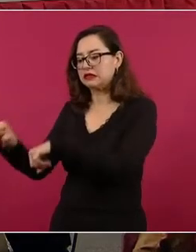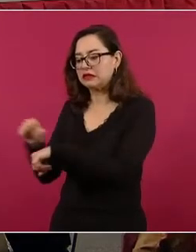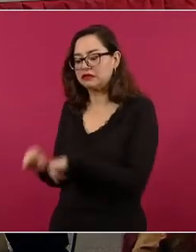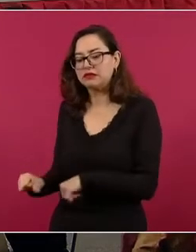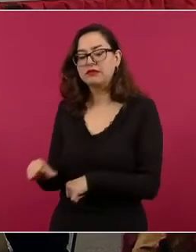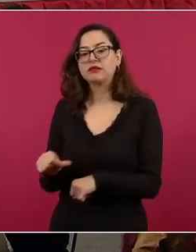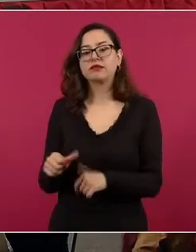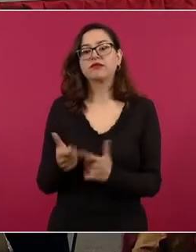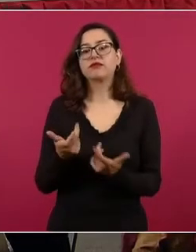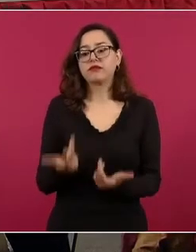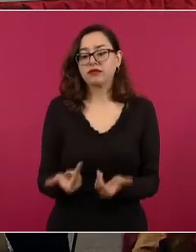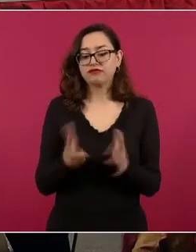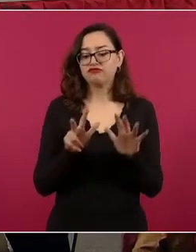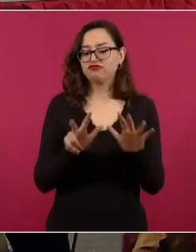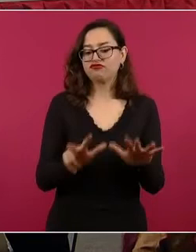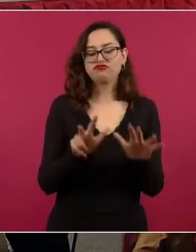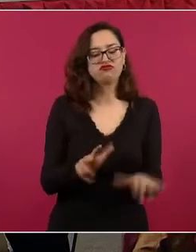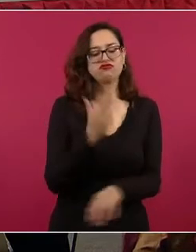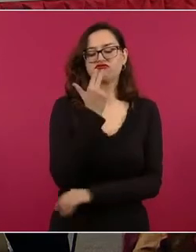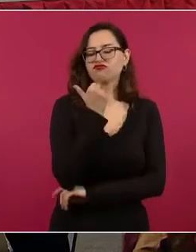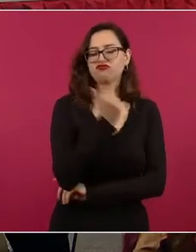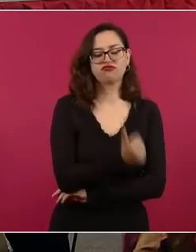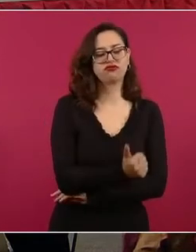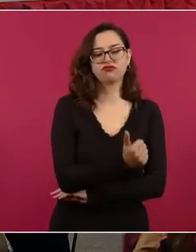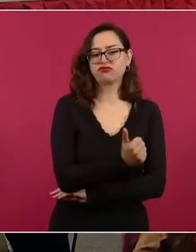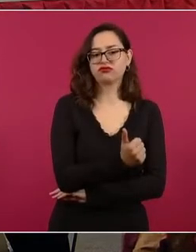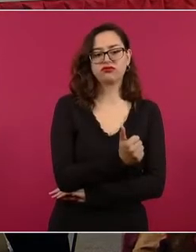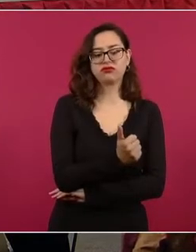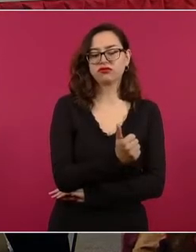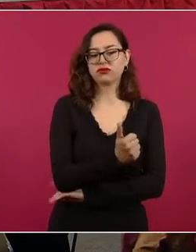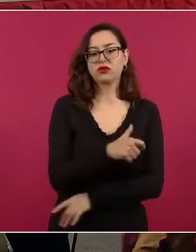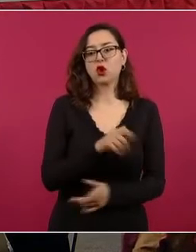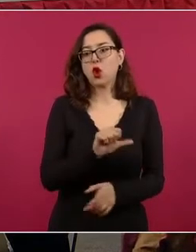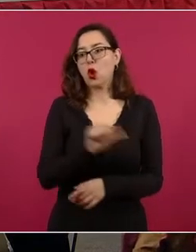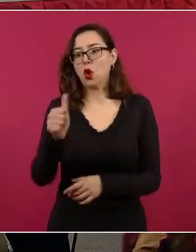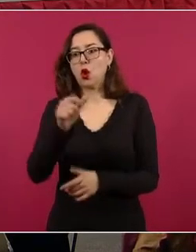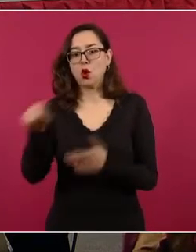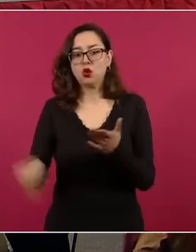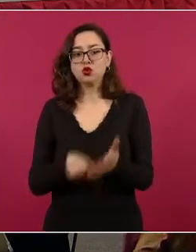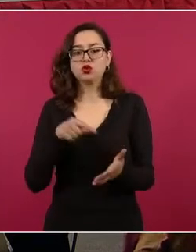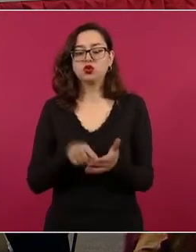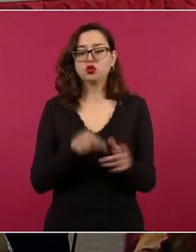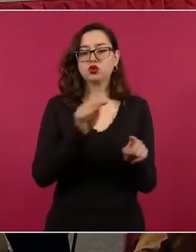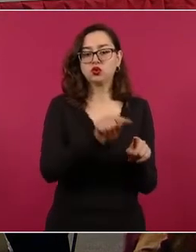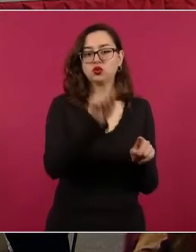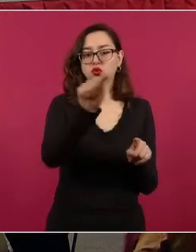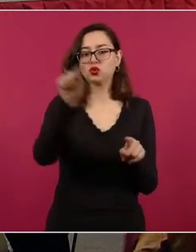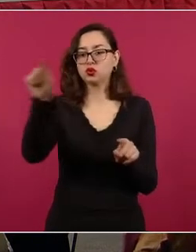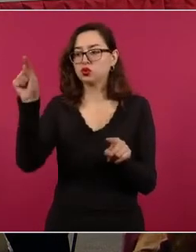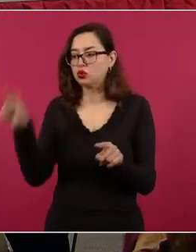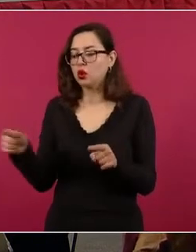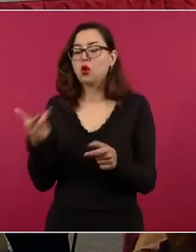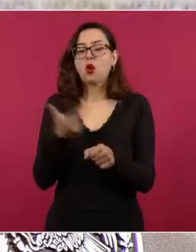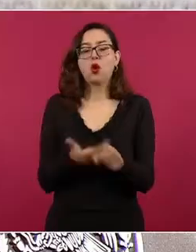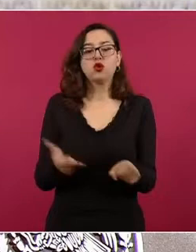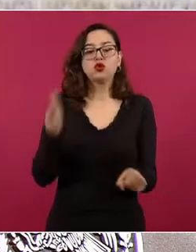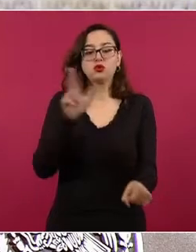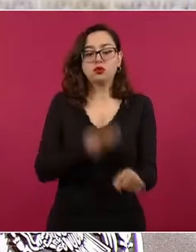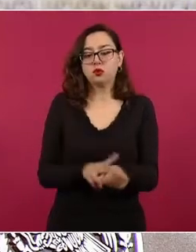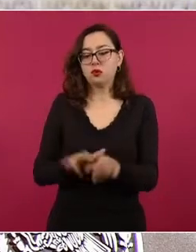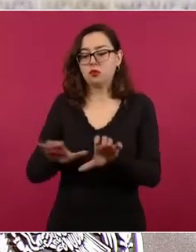seguridad social, 18 no están en funcionamiento, y hay lugares como el Hospital Básico Comunitario